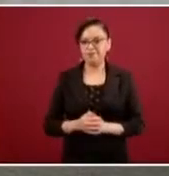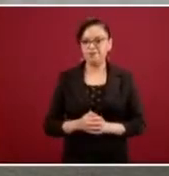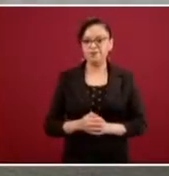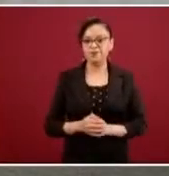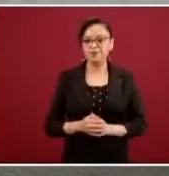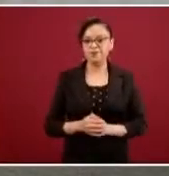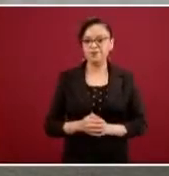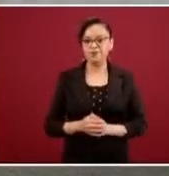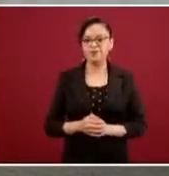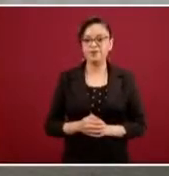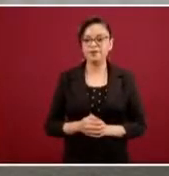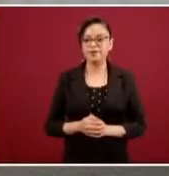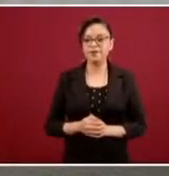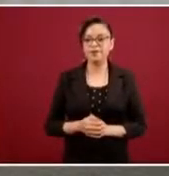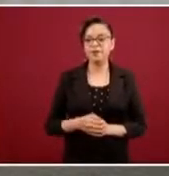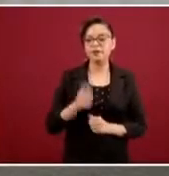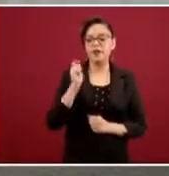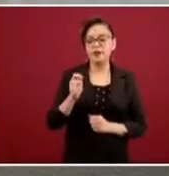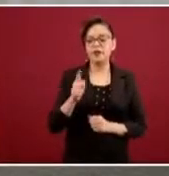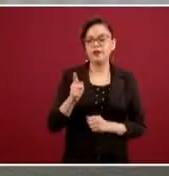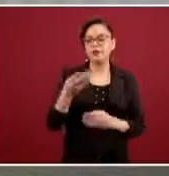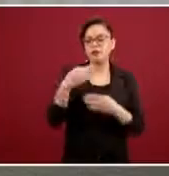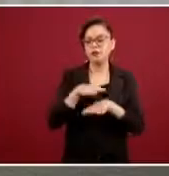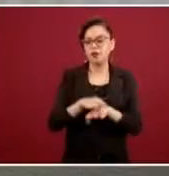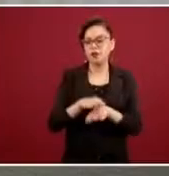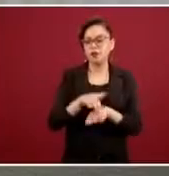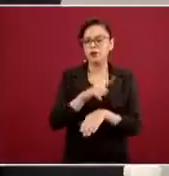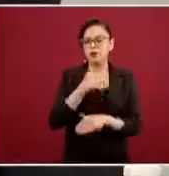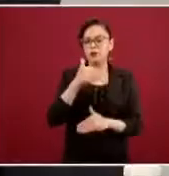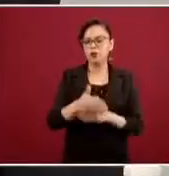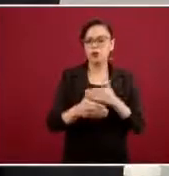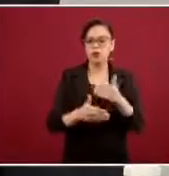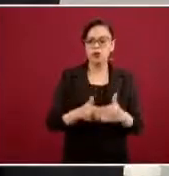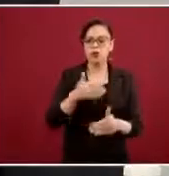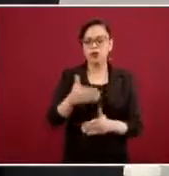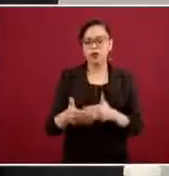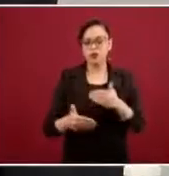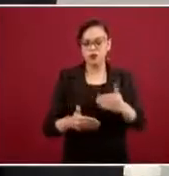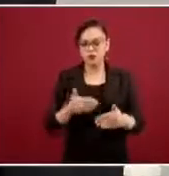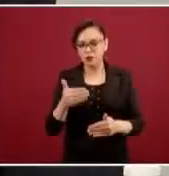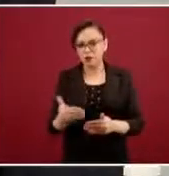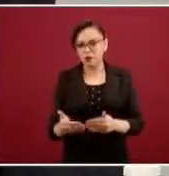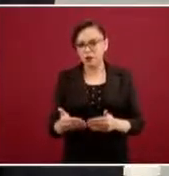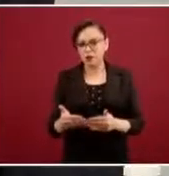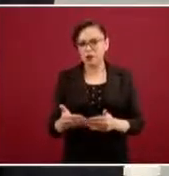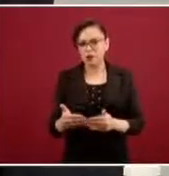la naturaleza de la misma, el proceso del